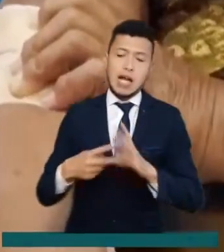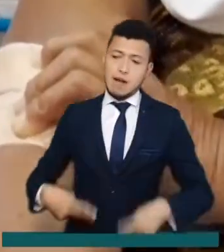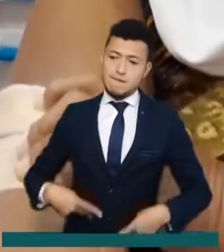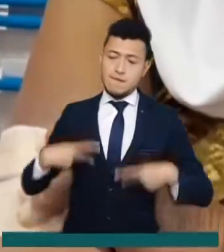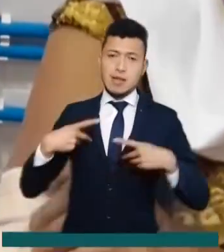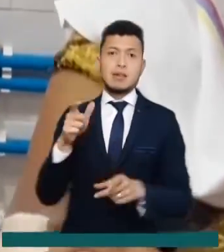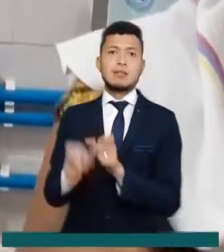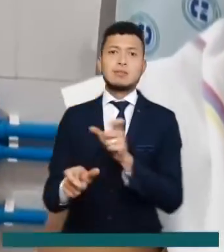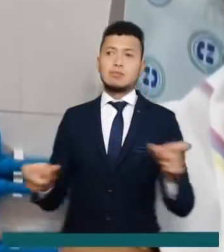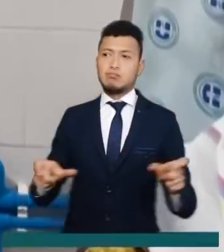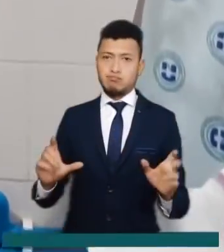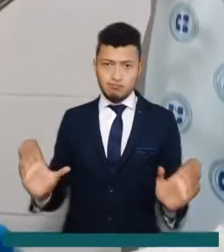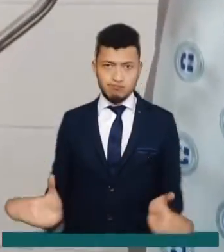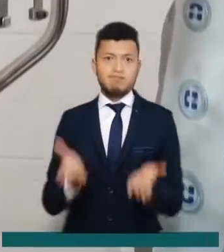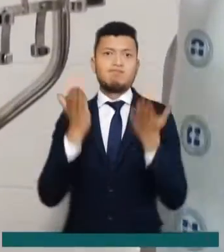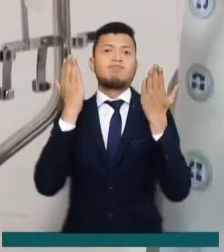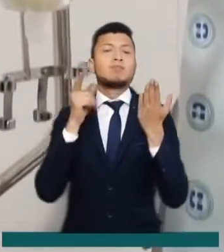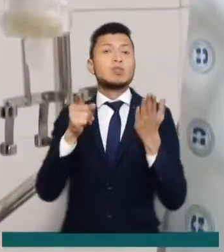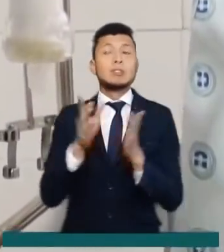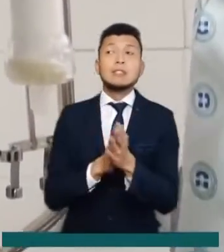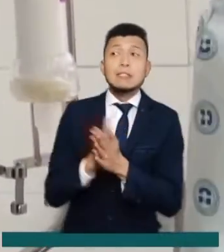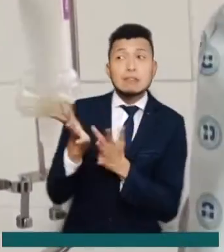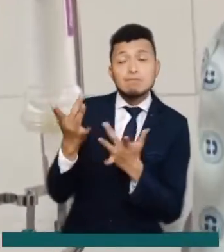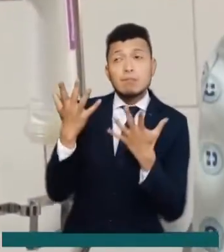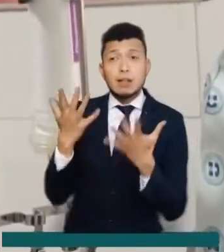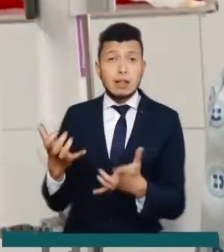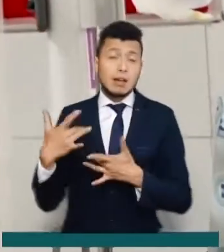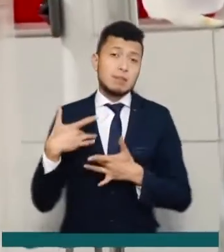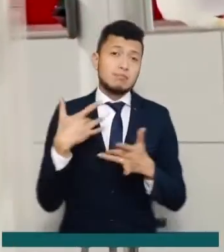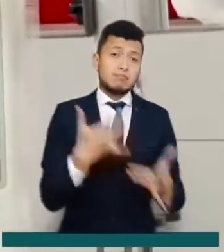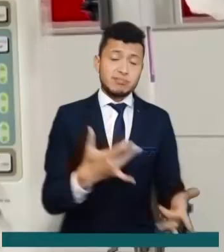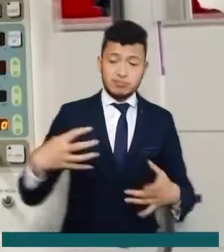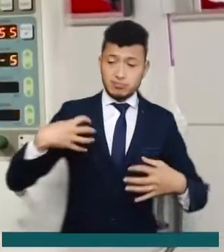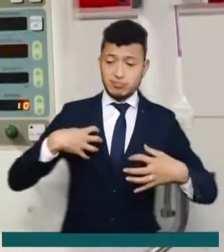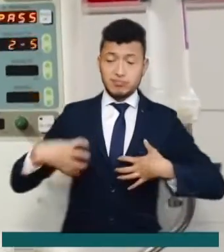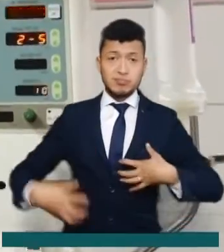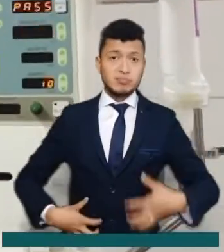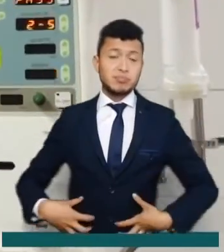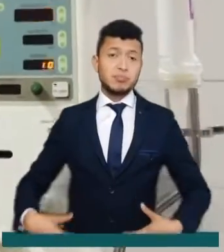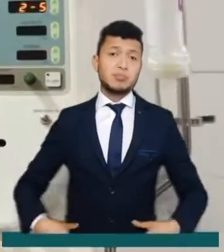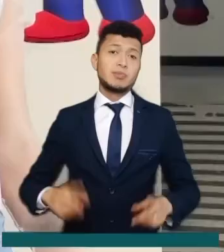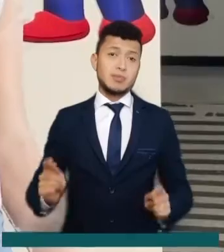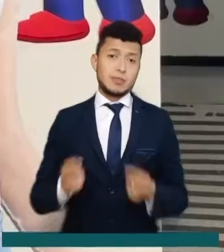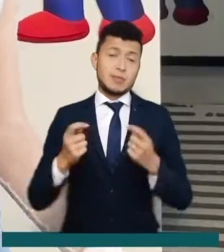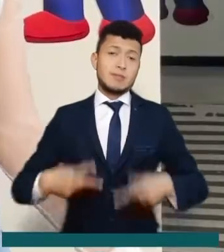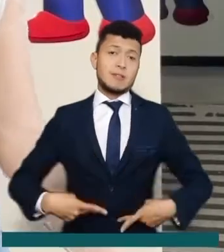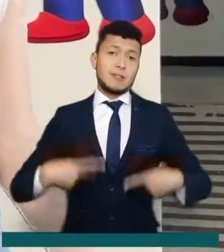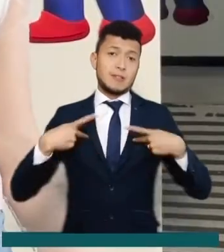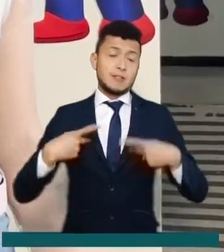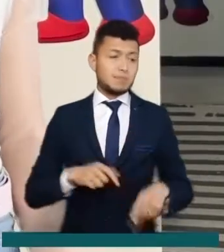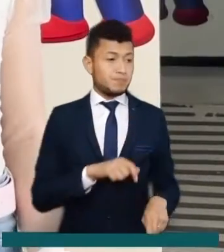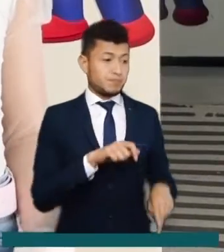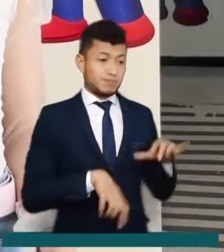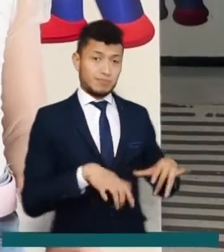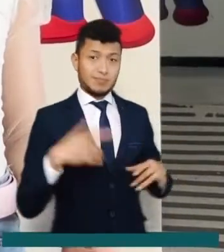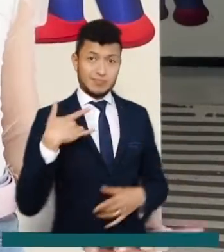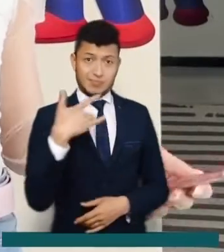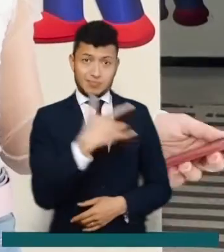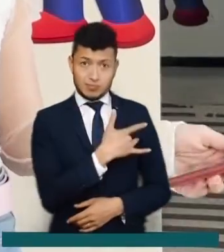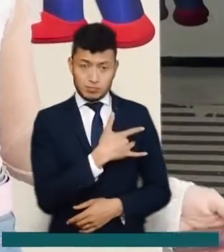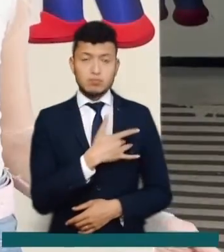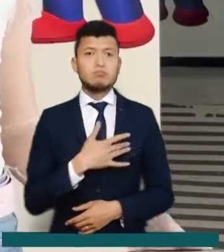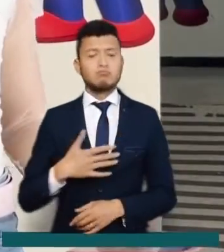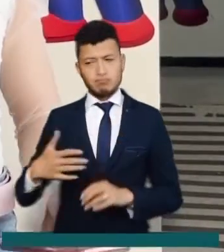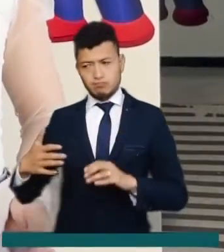la posibilidad de vida de muchas personas que guardan la esperanza de ser beneficiarios de un trasplante. La Secretaría de Salud viene